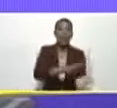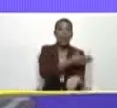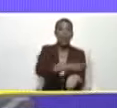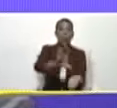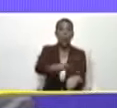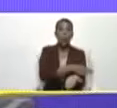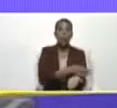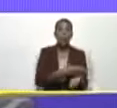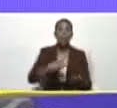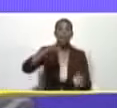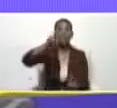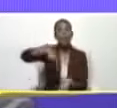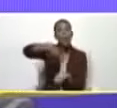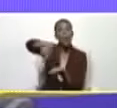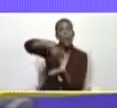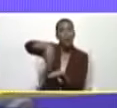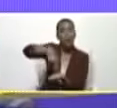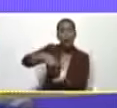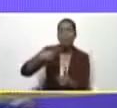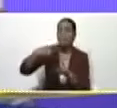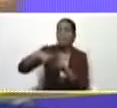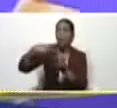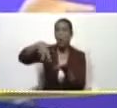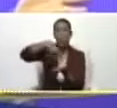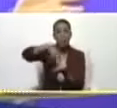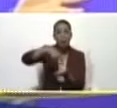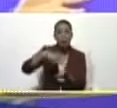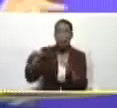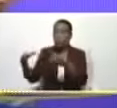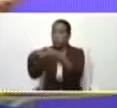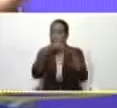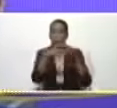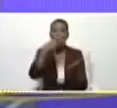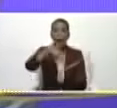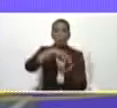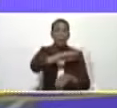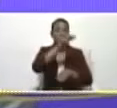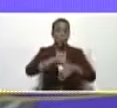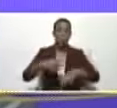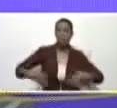grupos de baile grupos de baile